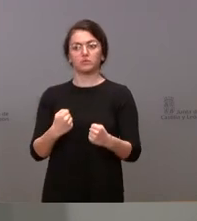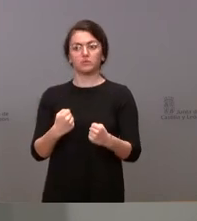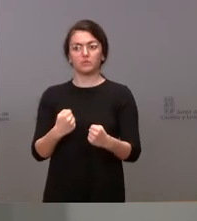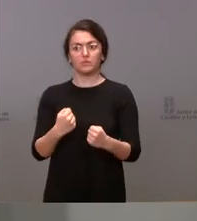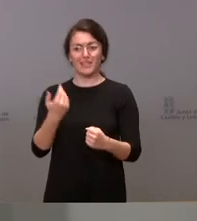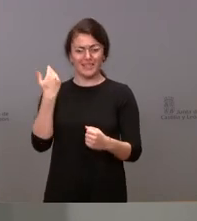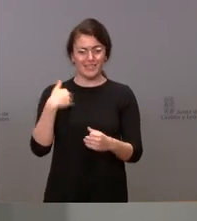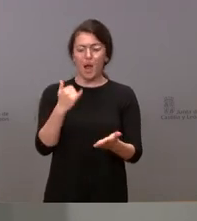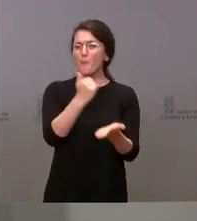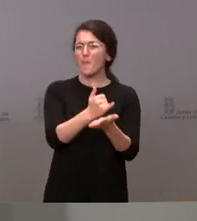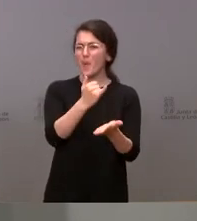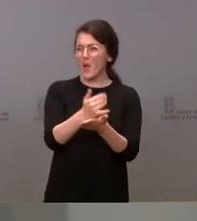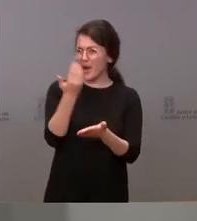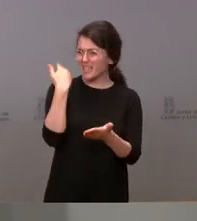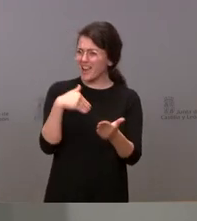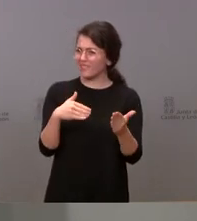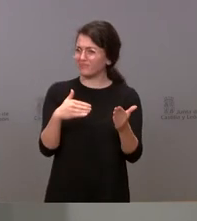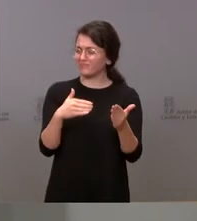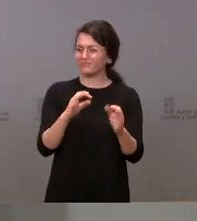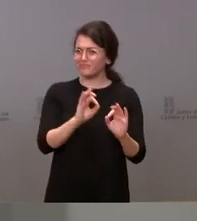Ya se nos sometió a esa prueba.